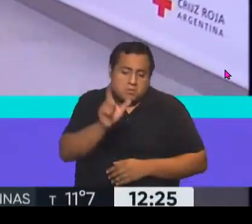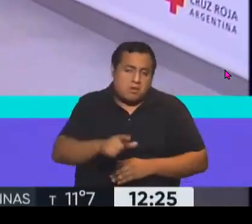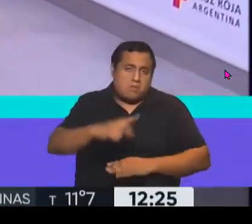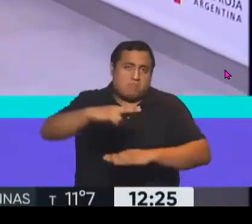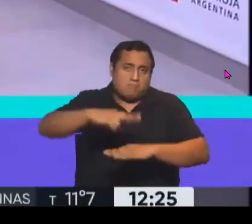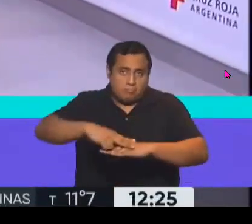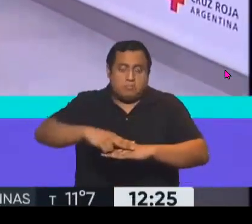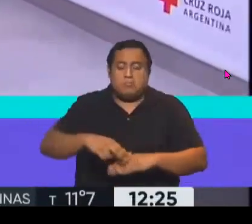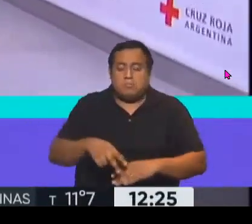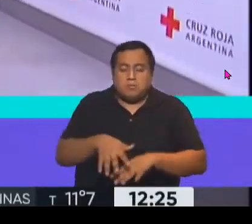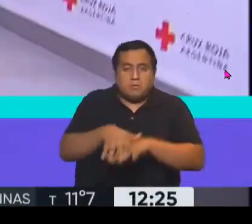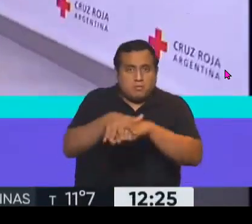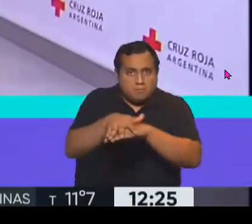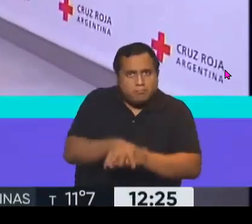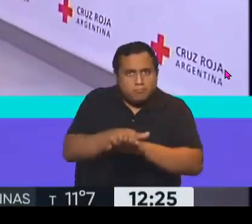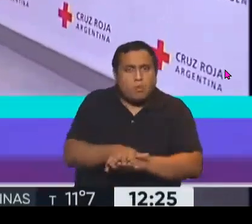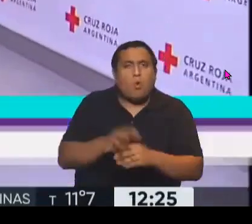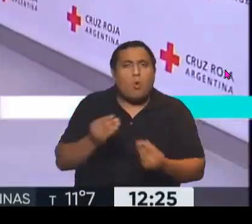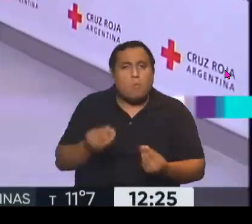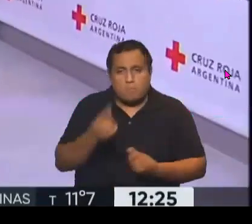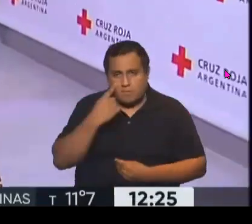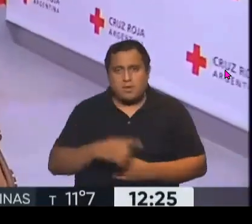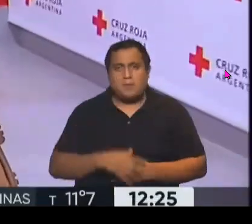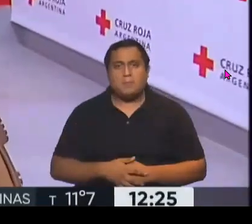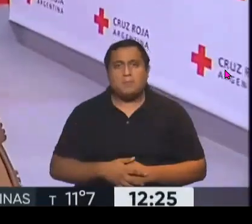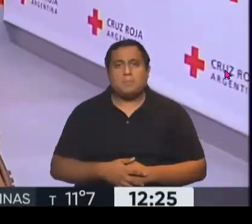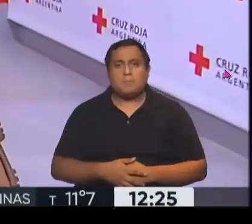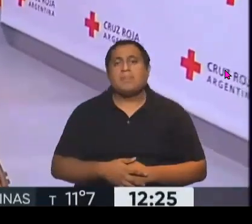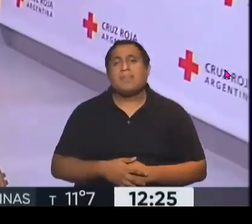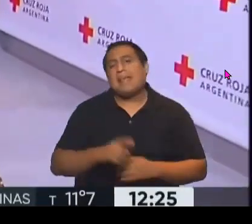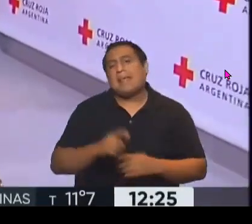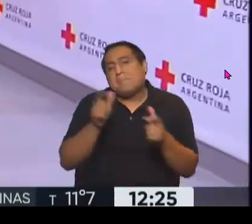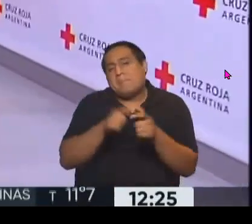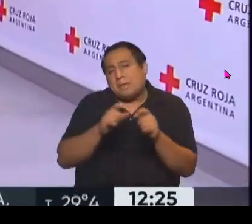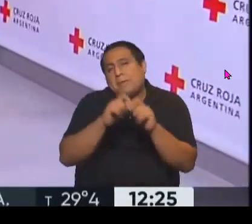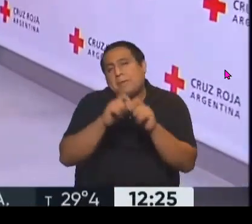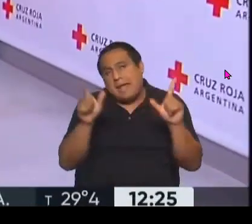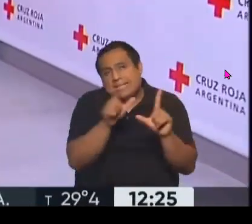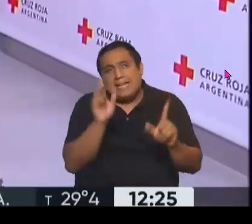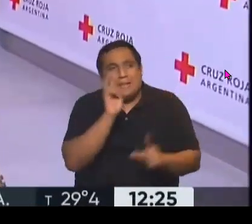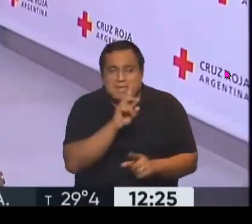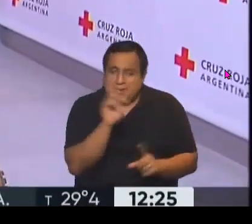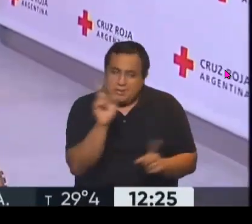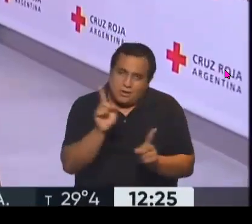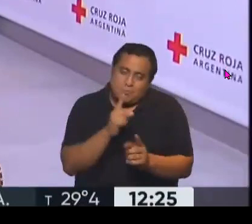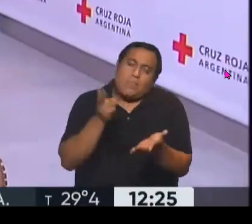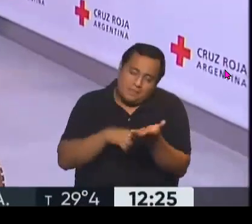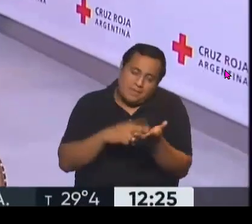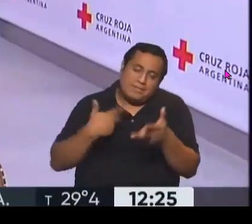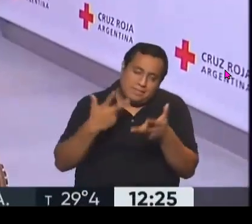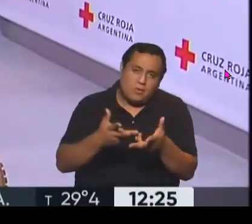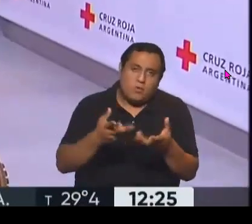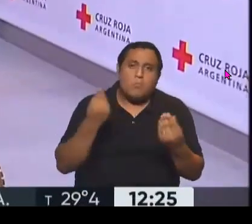caso, que recibe la RCP. Sí, fíjense más que nada que es algo que no vemos en las series, en las películas. Nuevamente lo repito, que